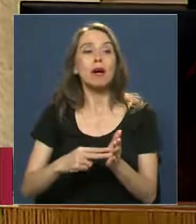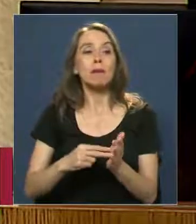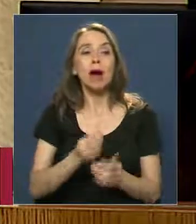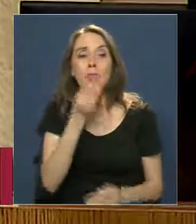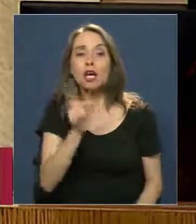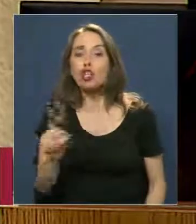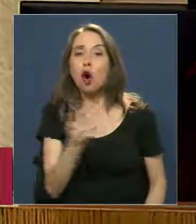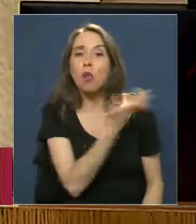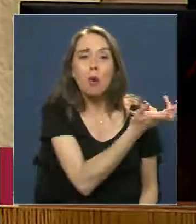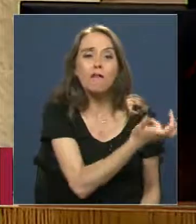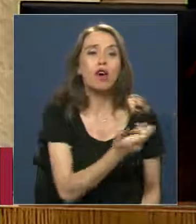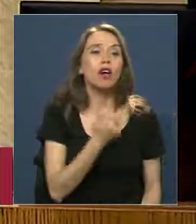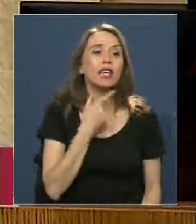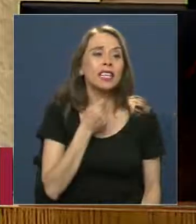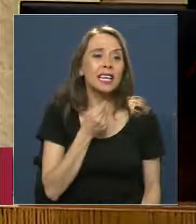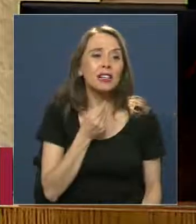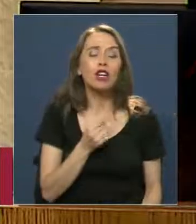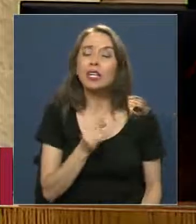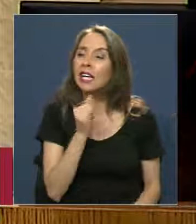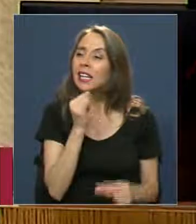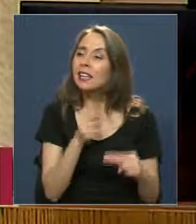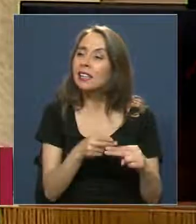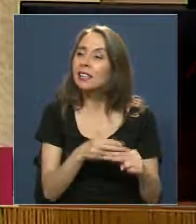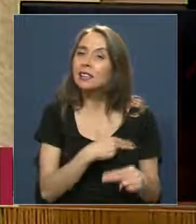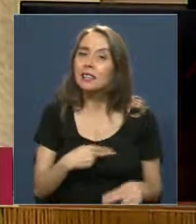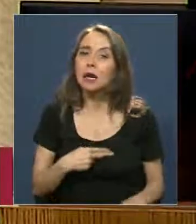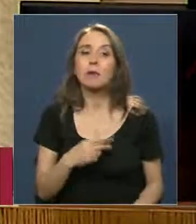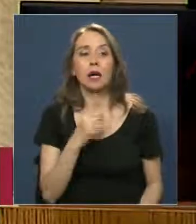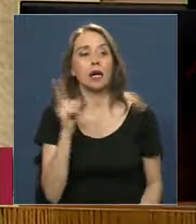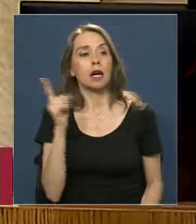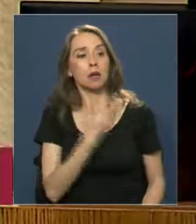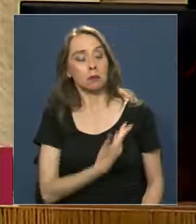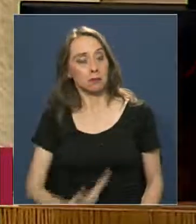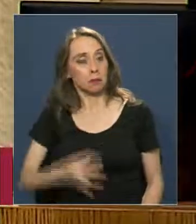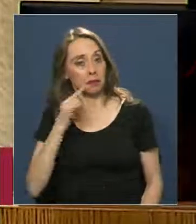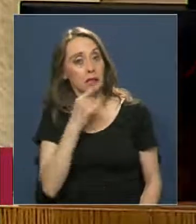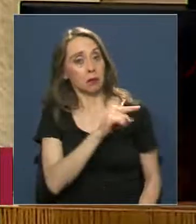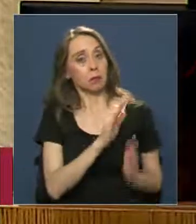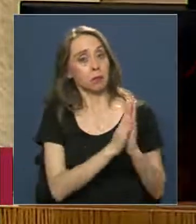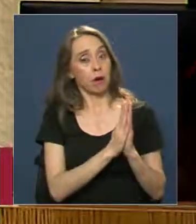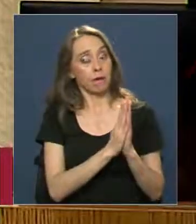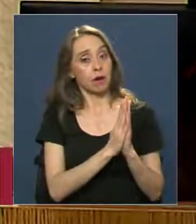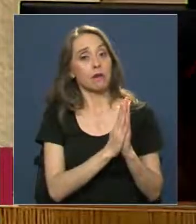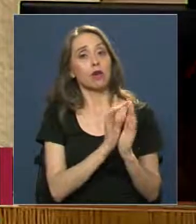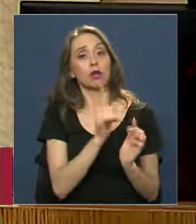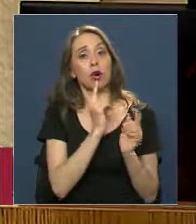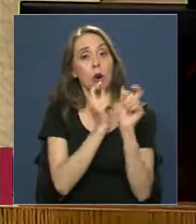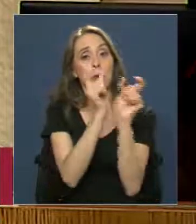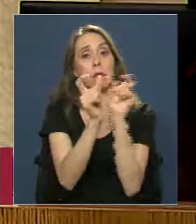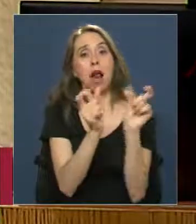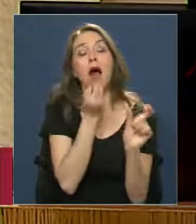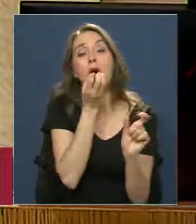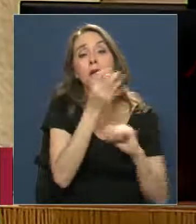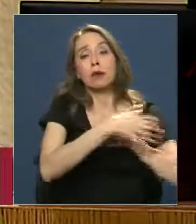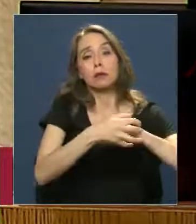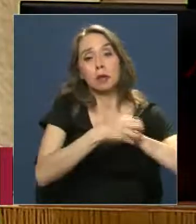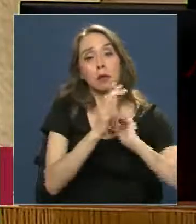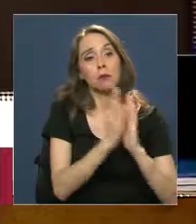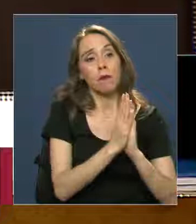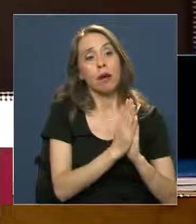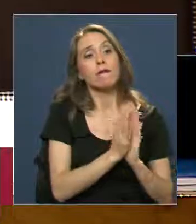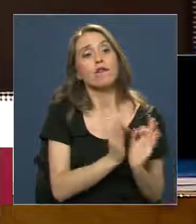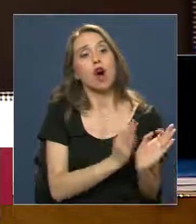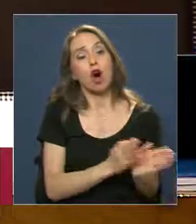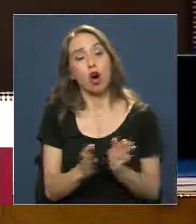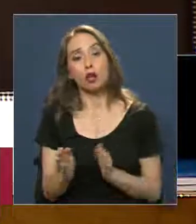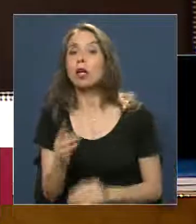No, pues bueno, creo en algo, pero no sé cómo se llama. Diputado, lo debo llamar a la orden. Ha usado palabras inapropiadas en reiteradas ocasiones. Le pido, por favor, no